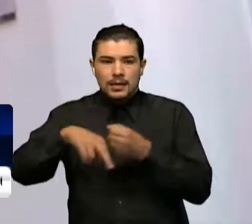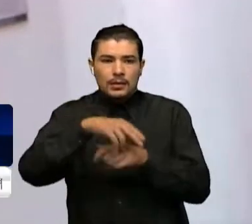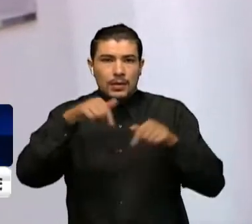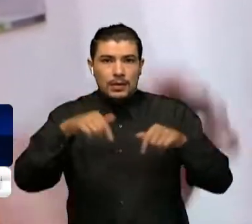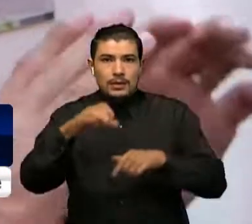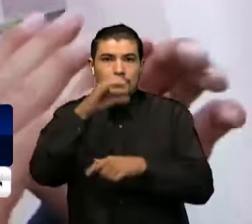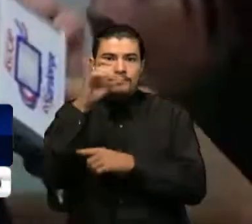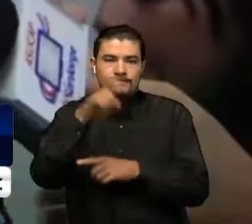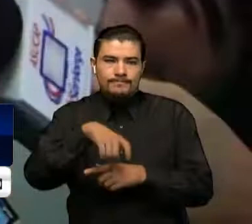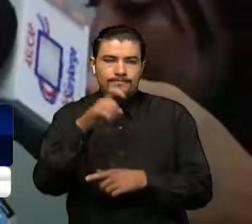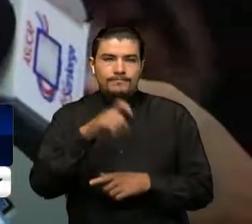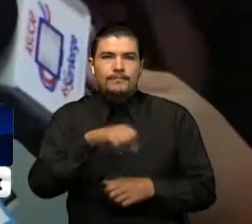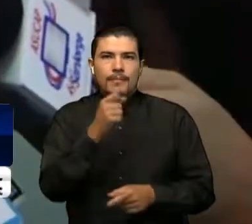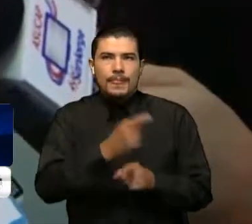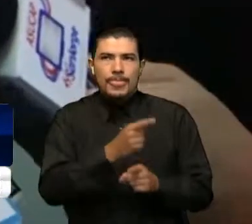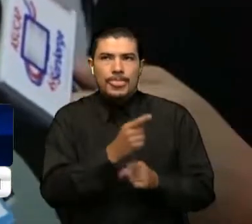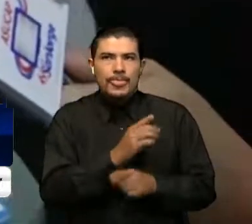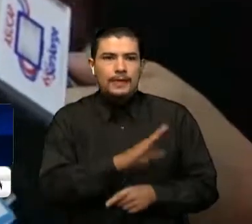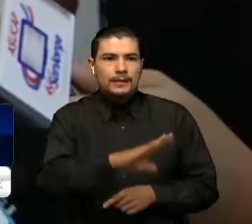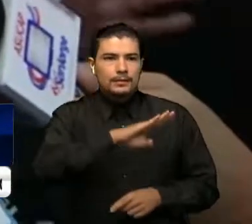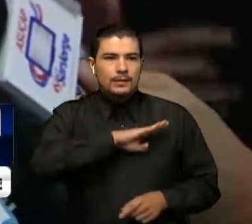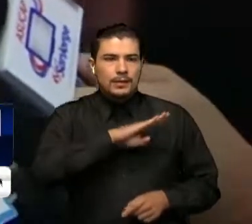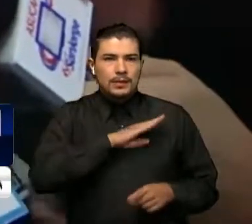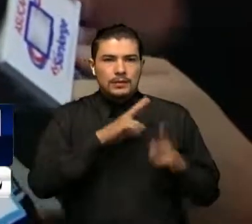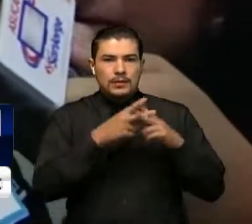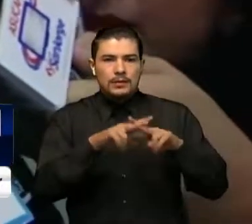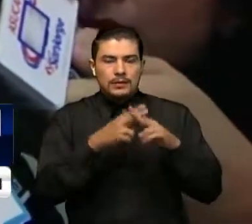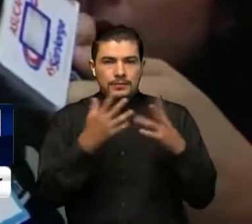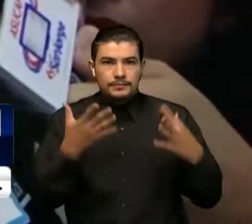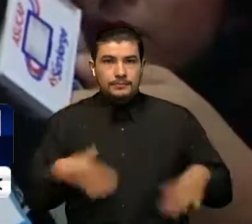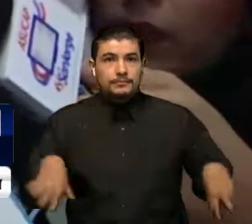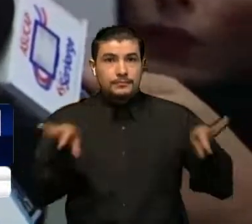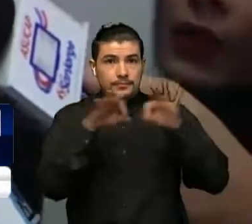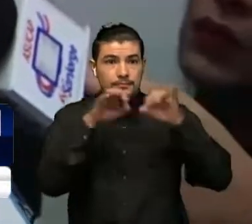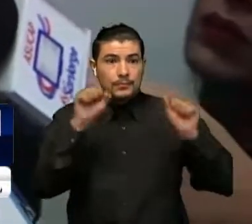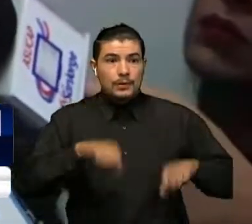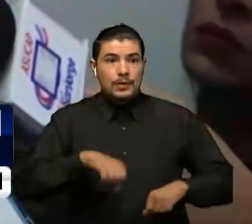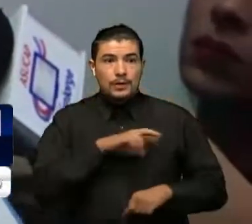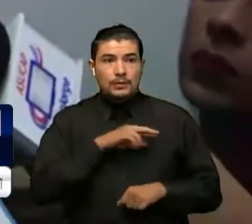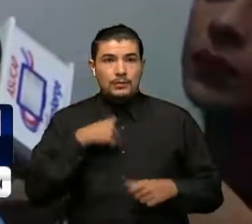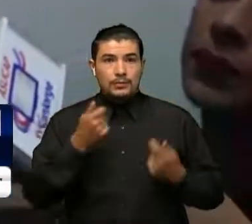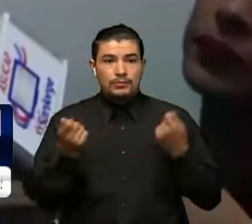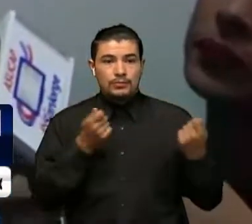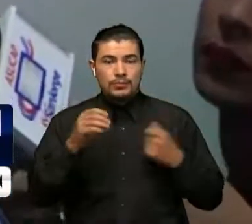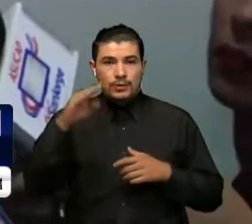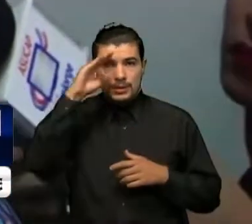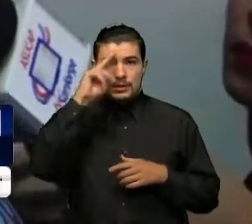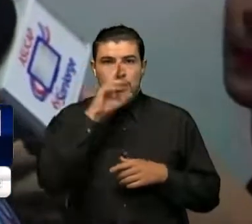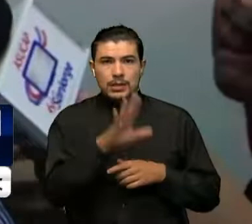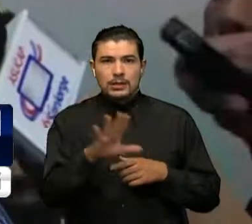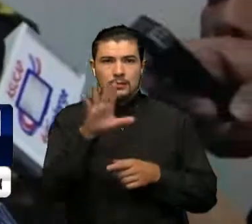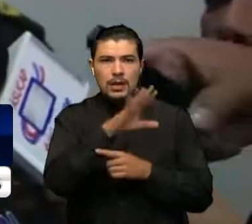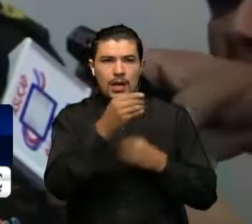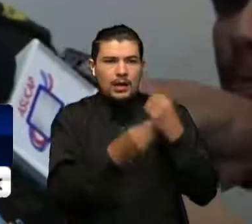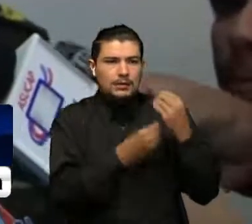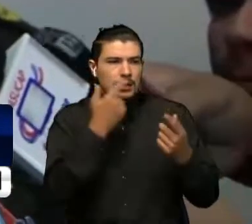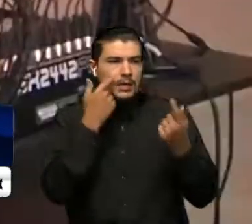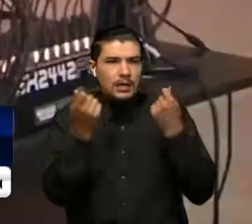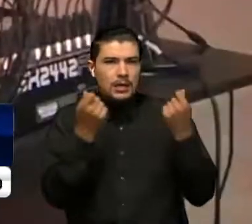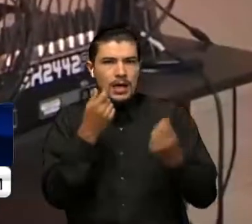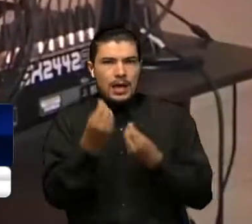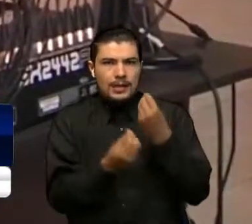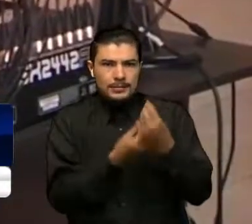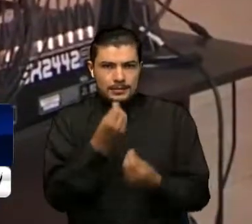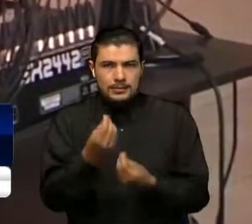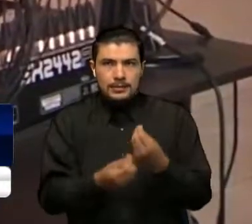medida tomada por la alcaldía es una herramienta fundamental para la policía nacional generar algunos controles que se vienen realizando